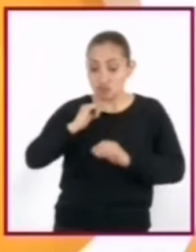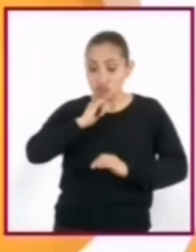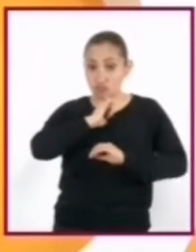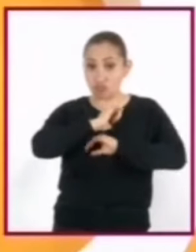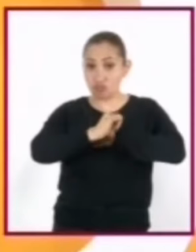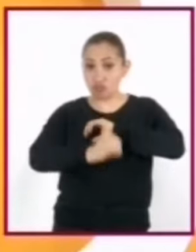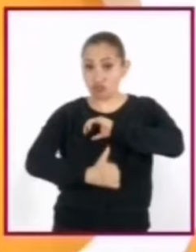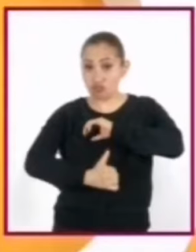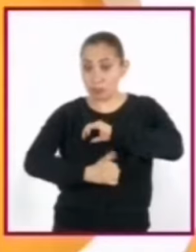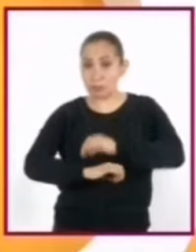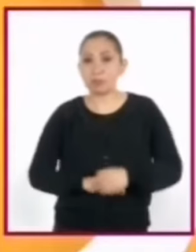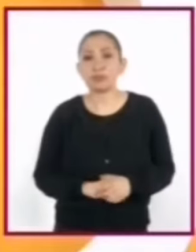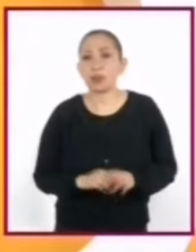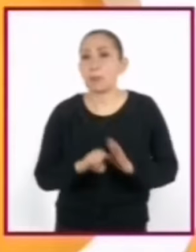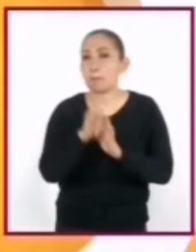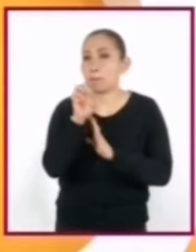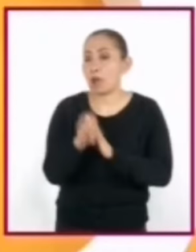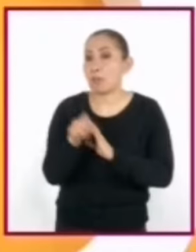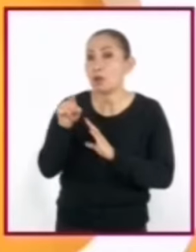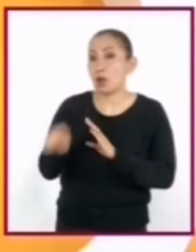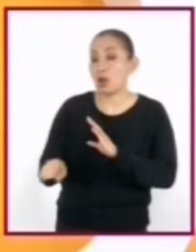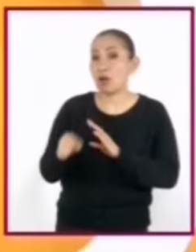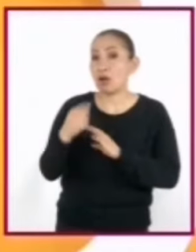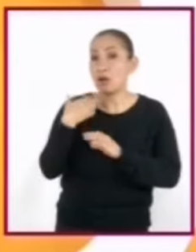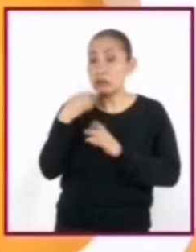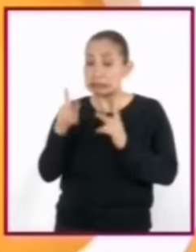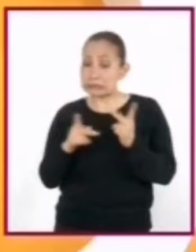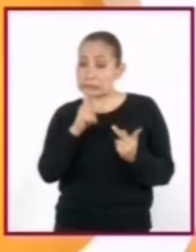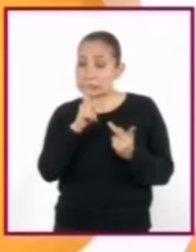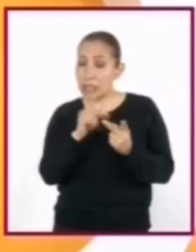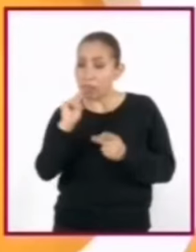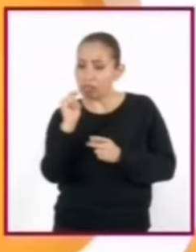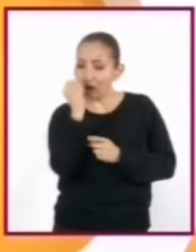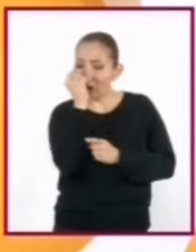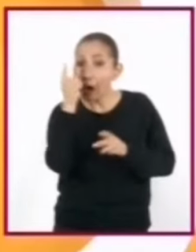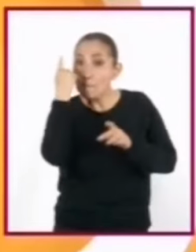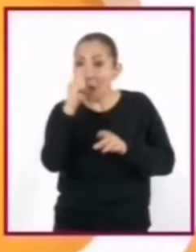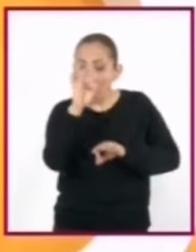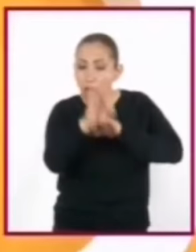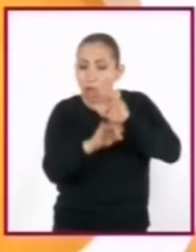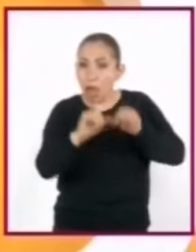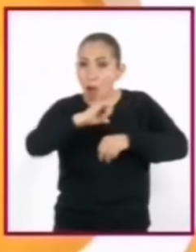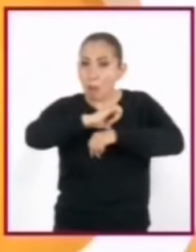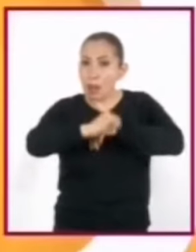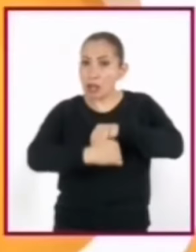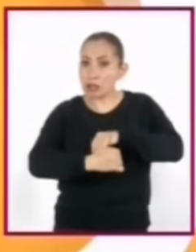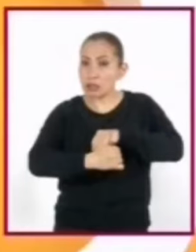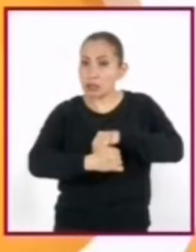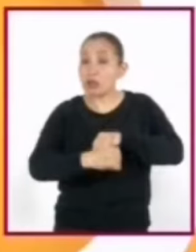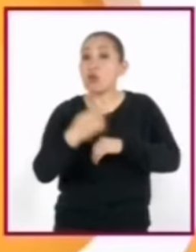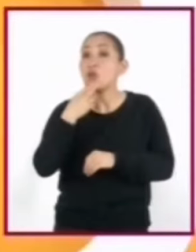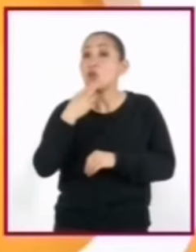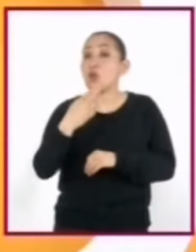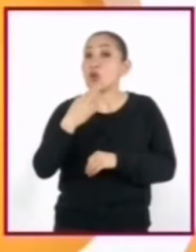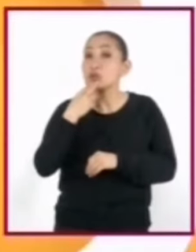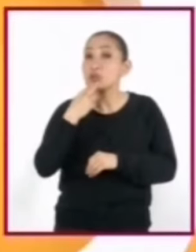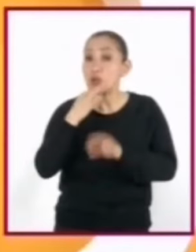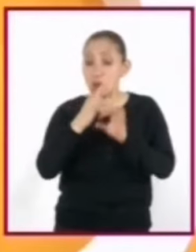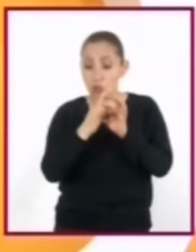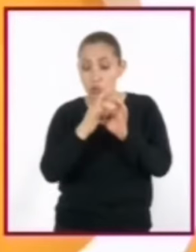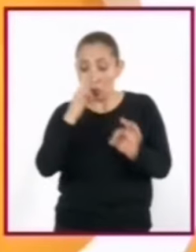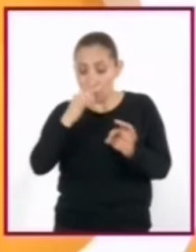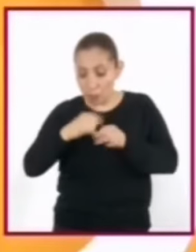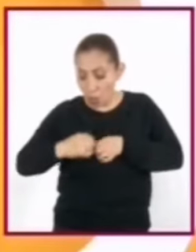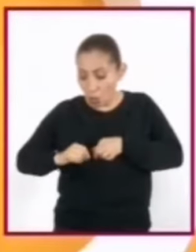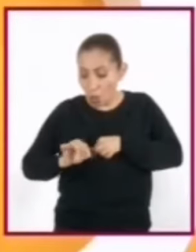cirugías. Es el caso del perfeccionamiento de técnicas operatorias, el uso de un tubo para